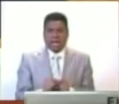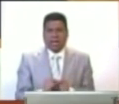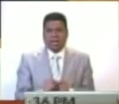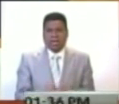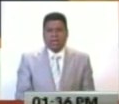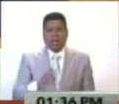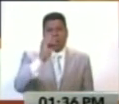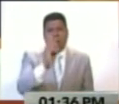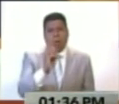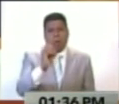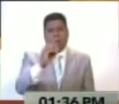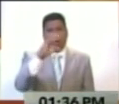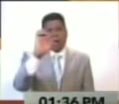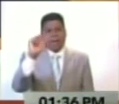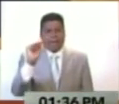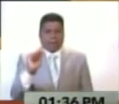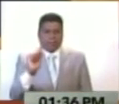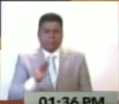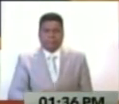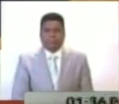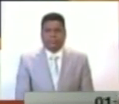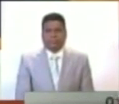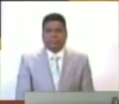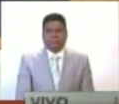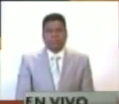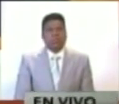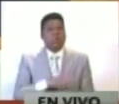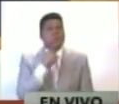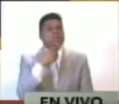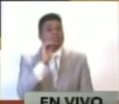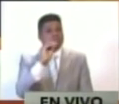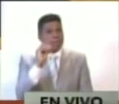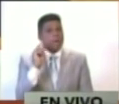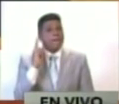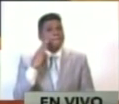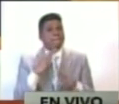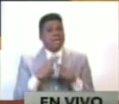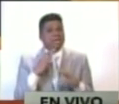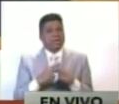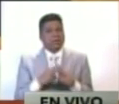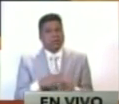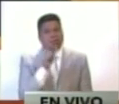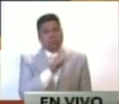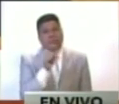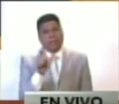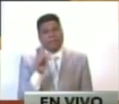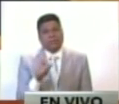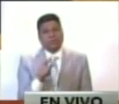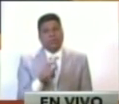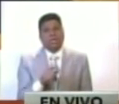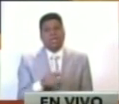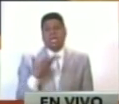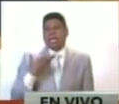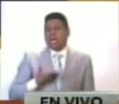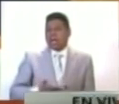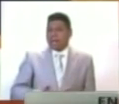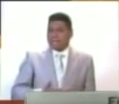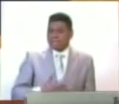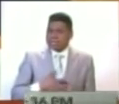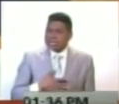hecho un llamado que nos parece realmente peligroso que un funcionario que pretenda optar a tan importante